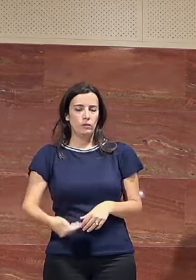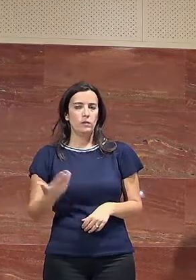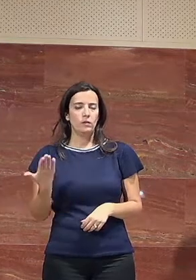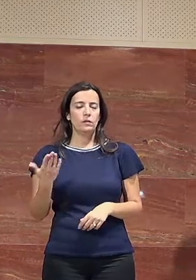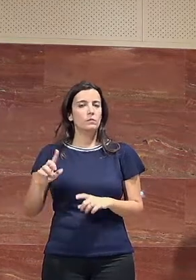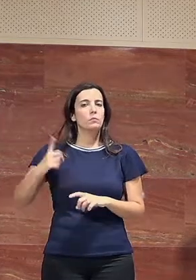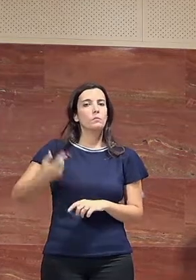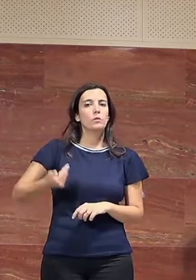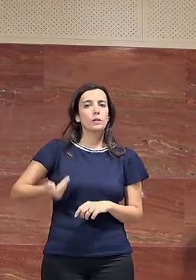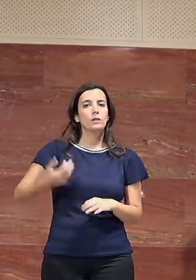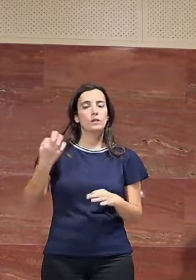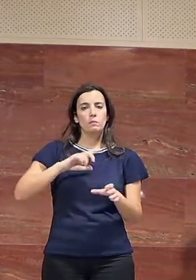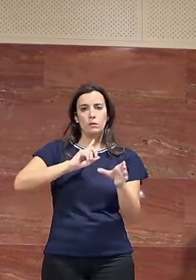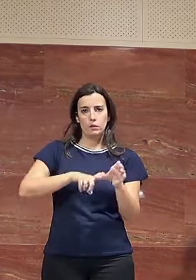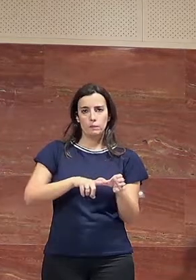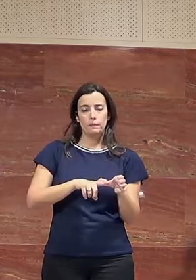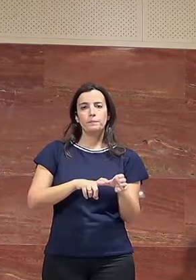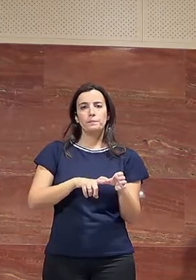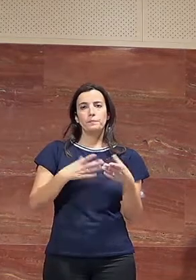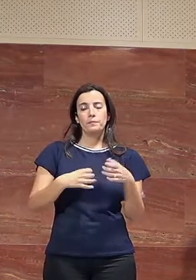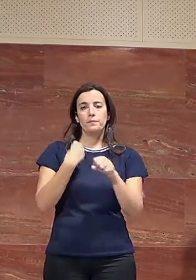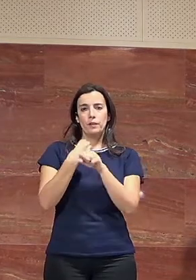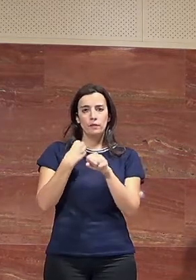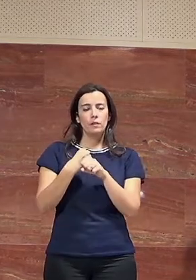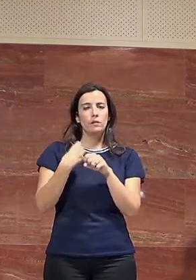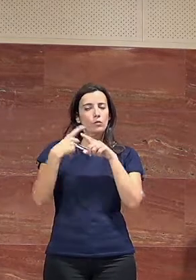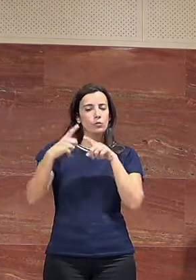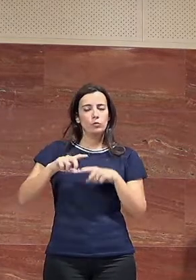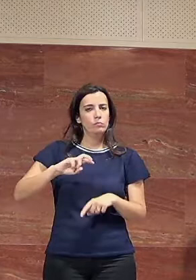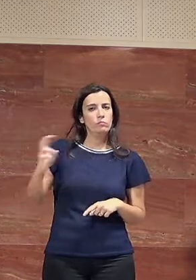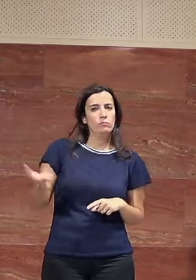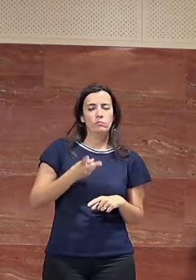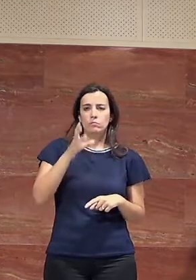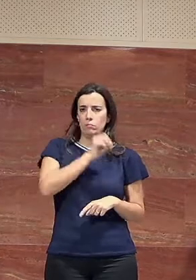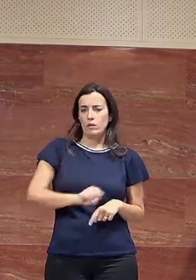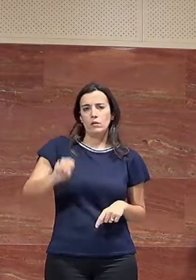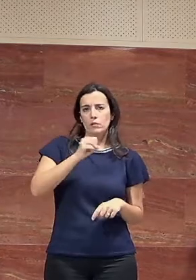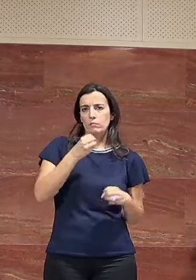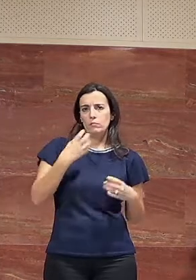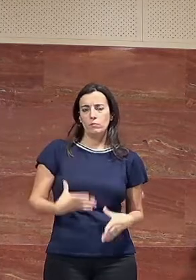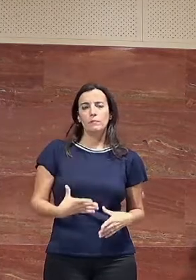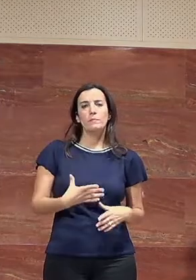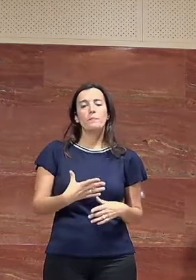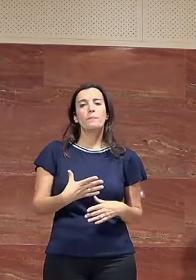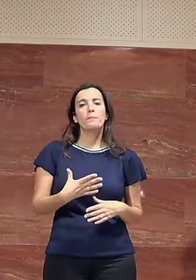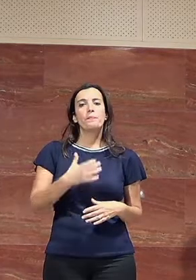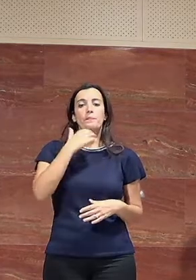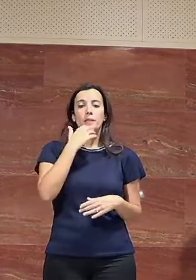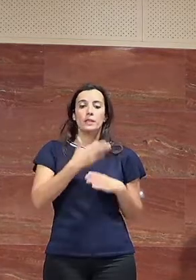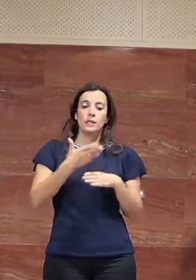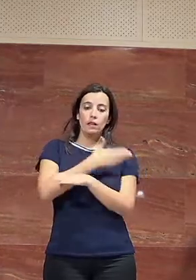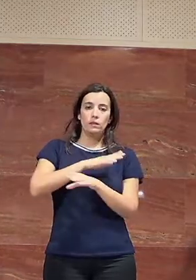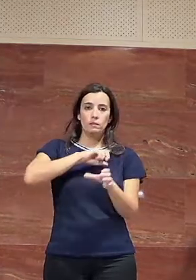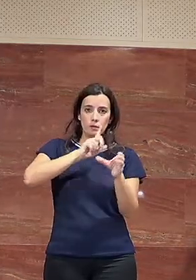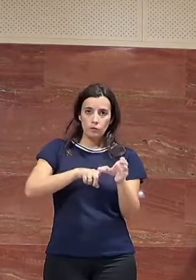es participar. Todo ese trabajo inmenso que habéis hecho, magnífico, seguramente, si hubiera venido precedido de una